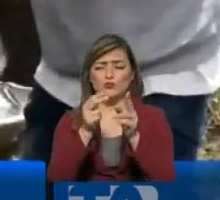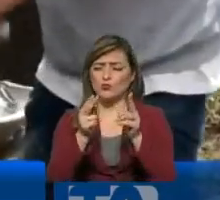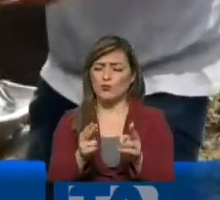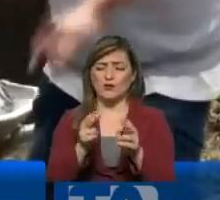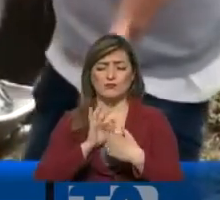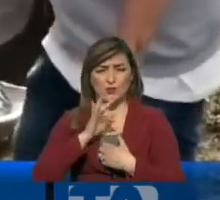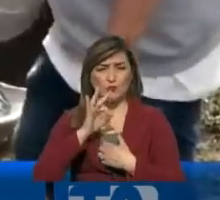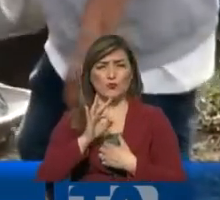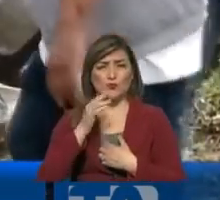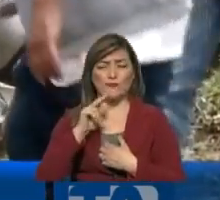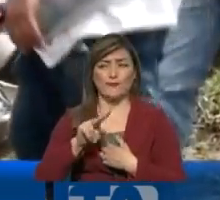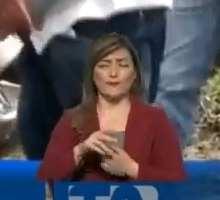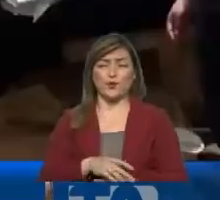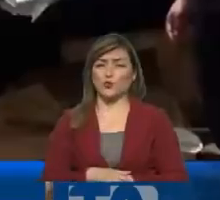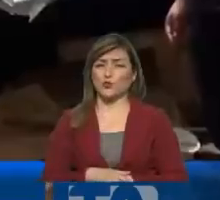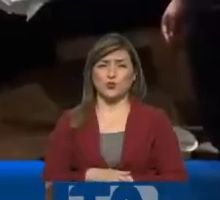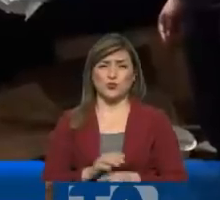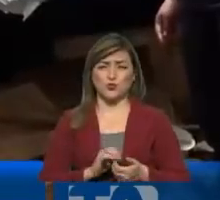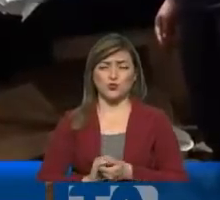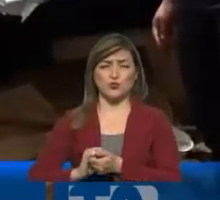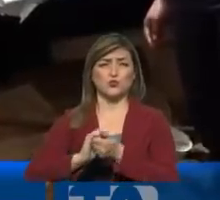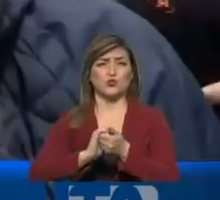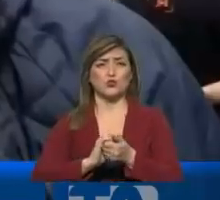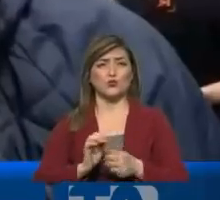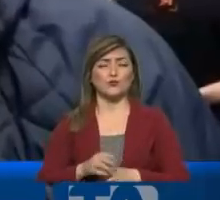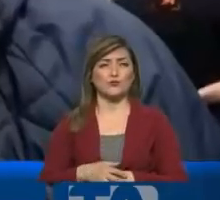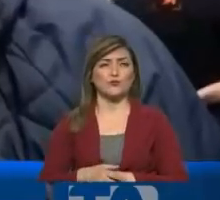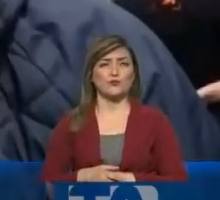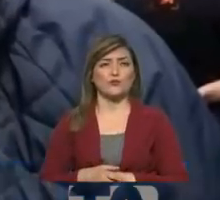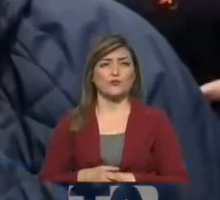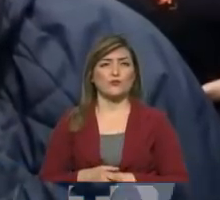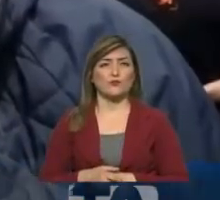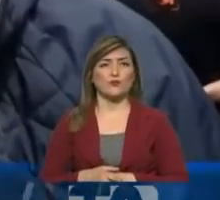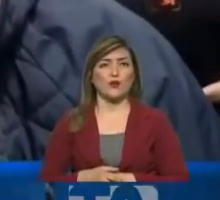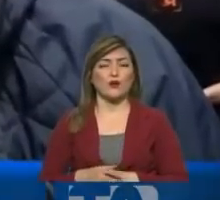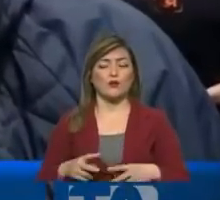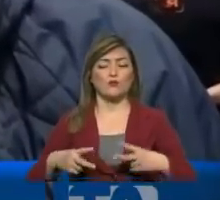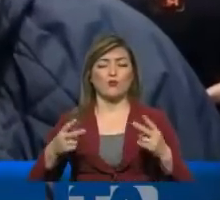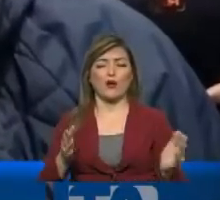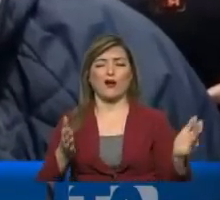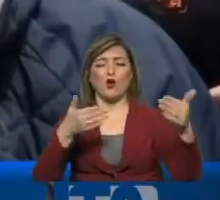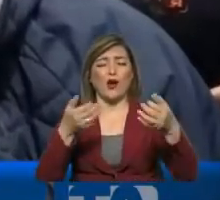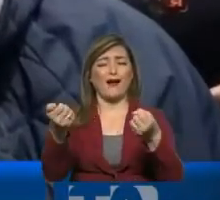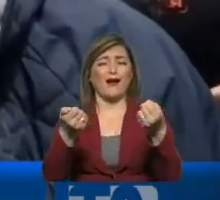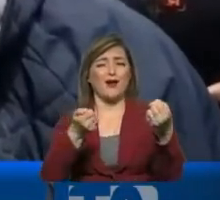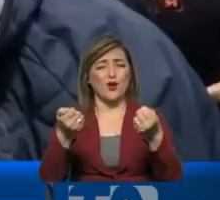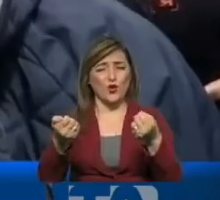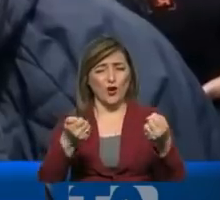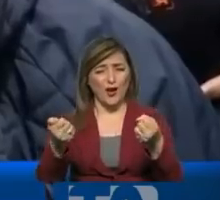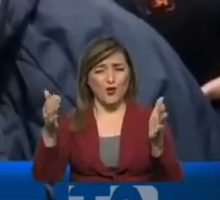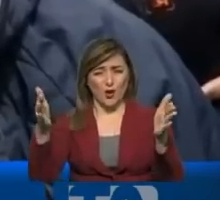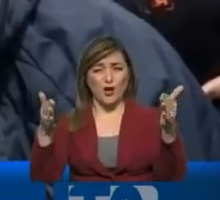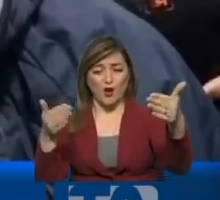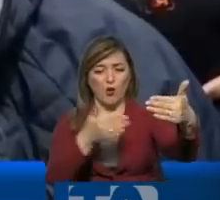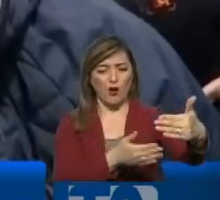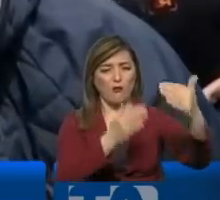durante la pandemia, convocando a la solidaridad ciudadana. Pudimos conocer que ellos viven en un cajón de 3x2.50 y